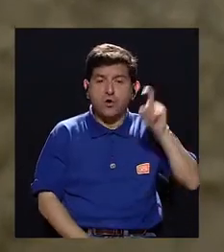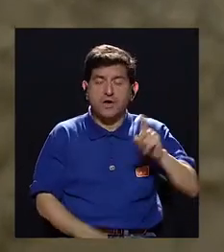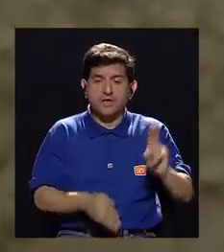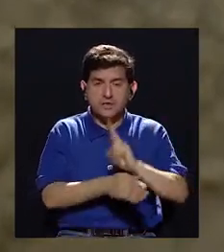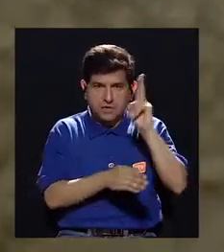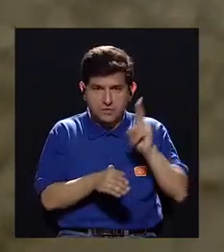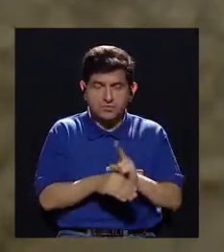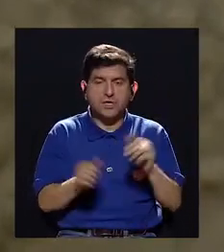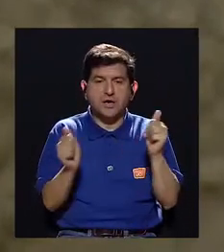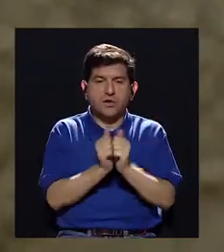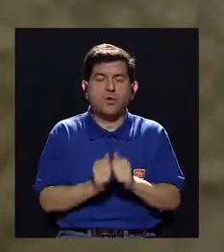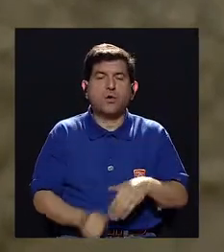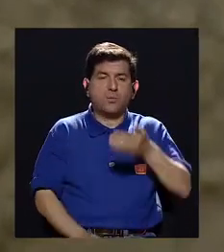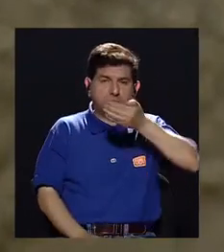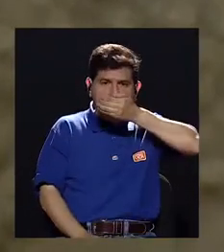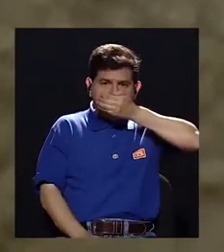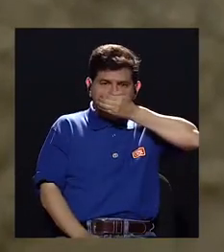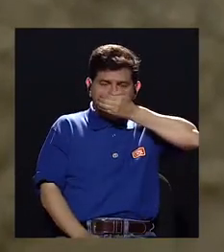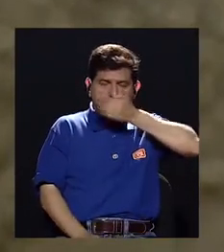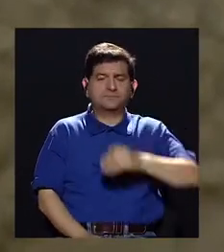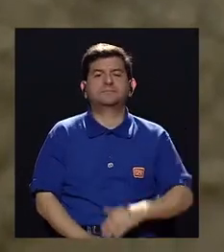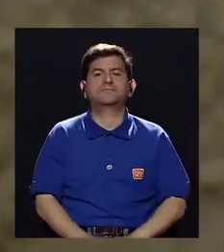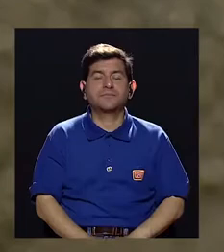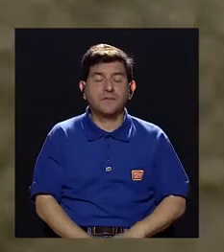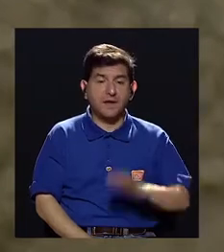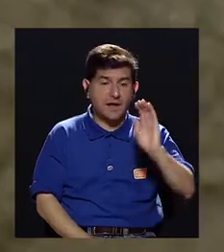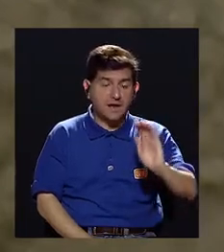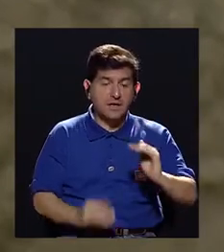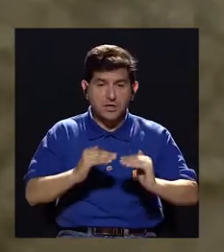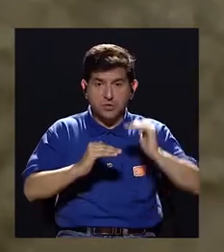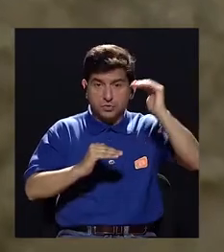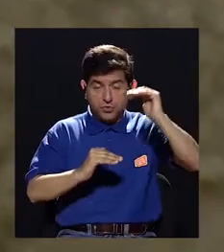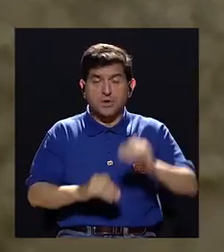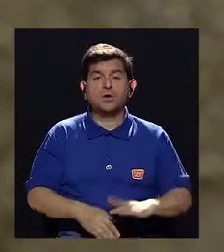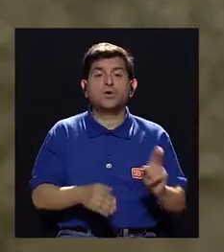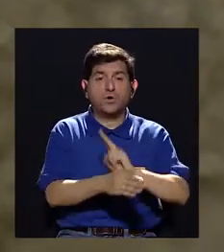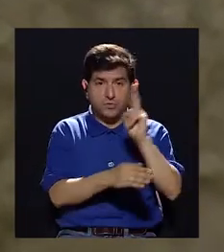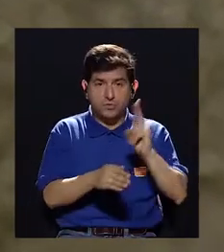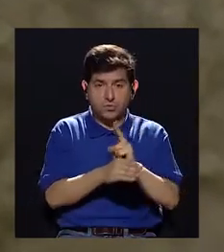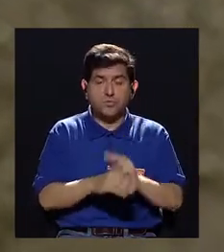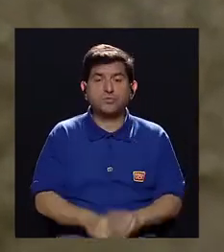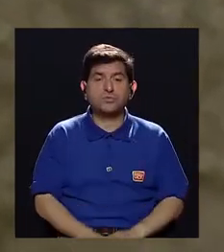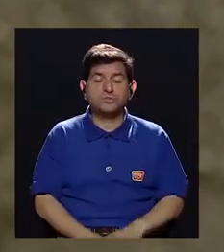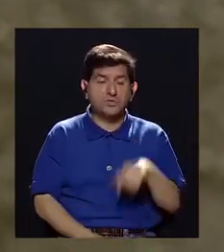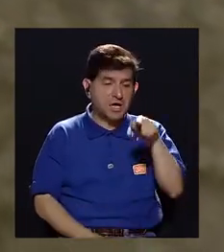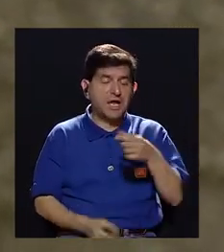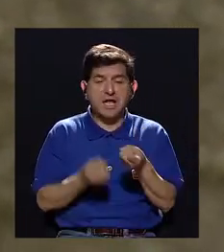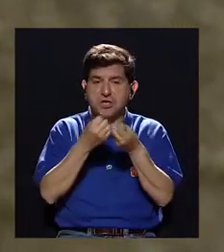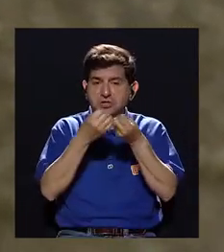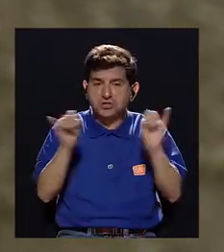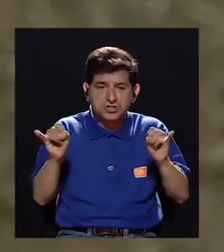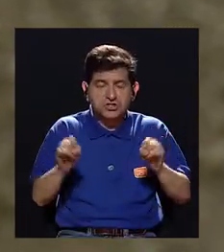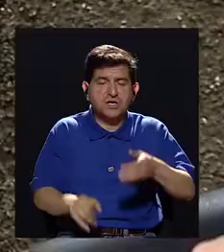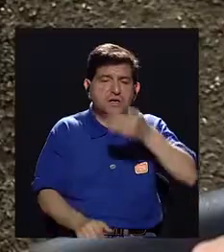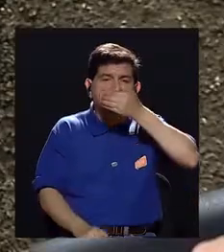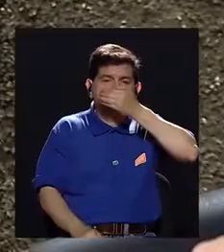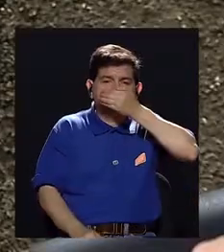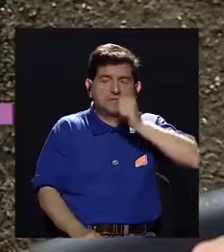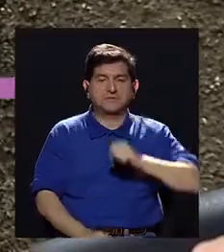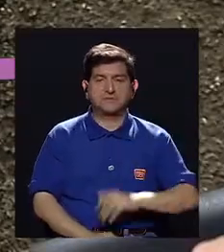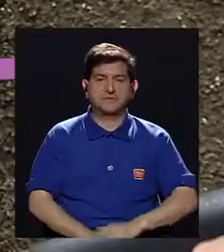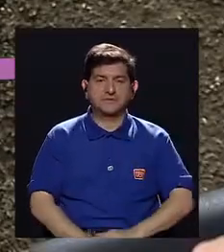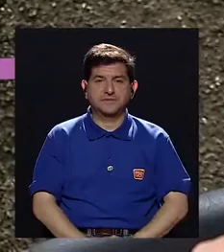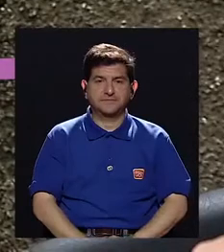requieren ser utilizados con una mascarilla. Y en niños mayores pues pueden utilizar el cilindro sin la mascarilla.